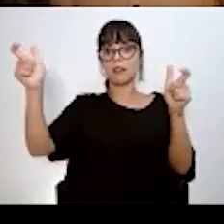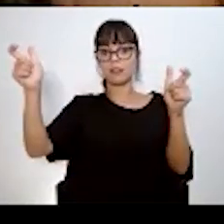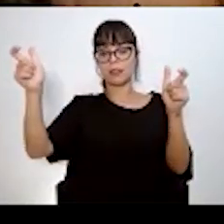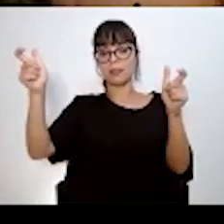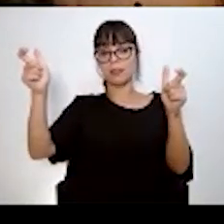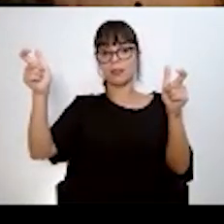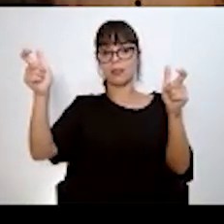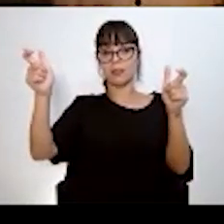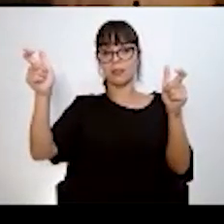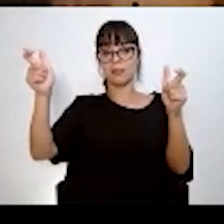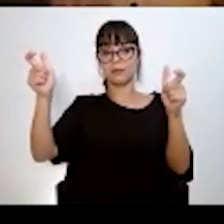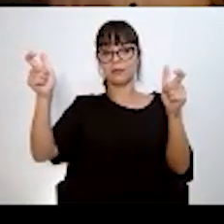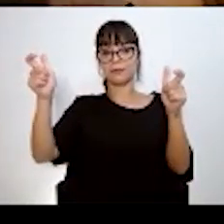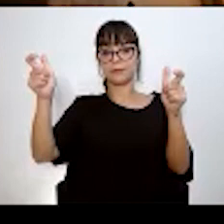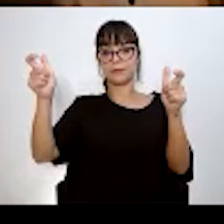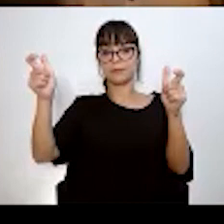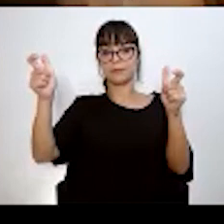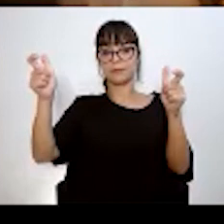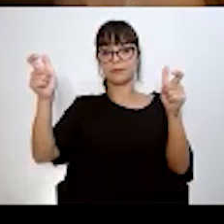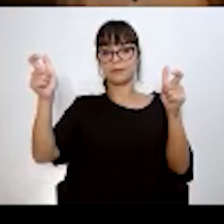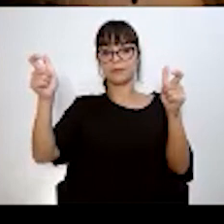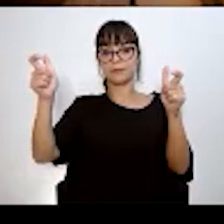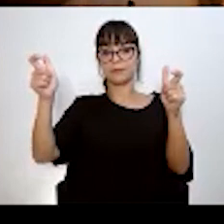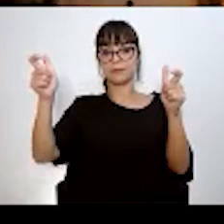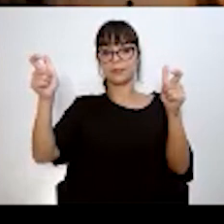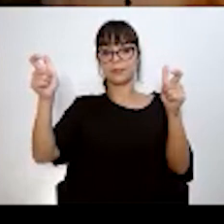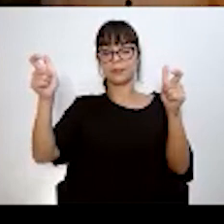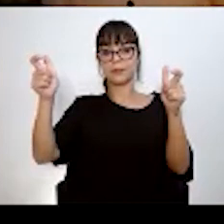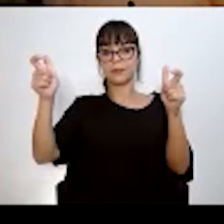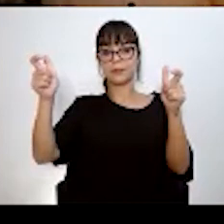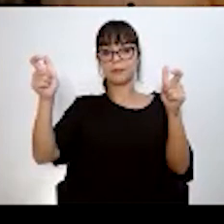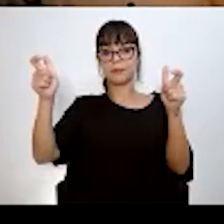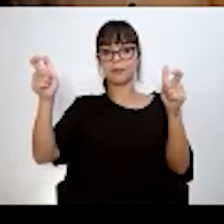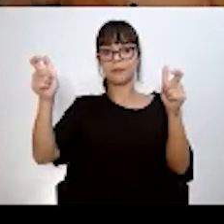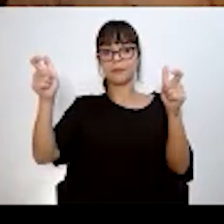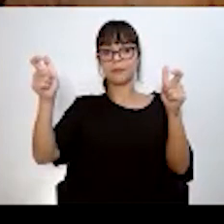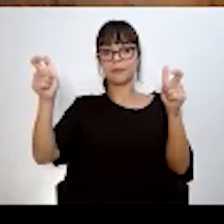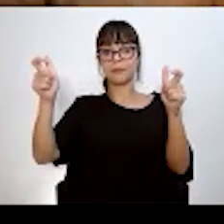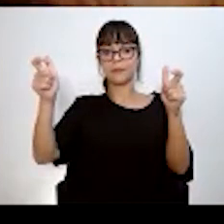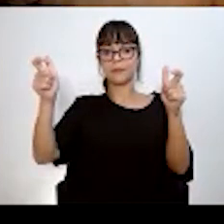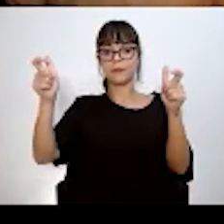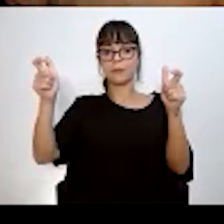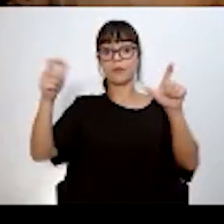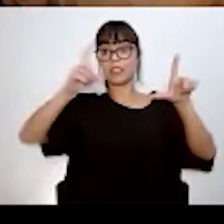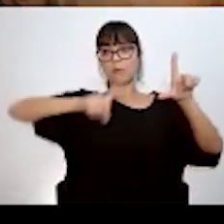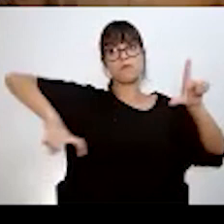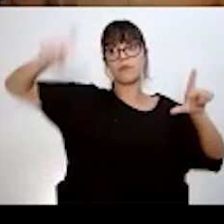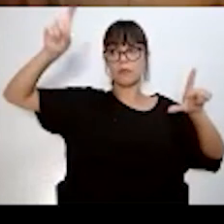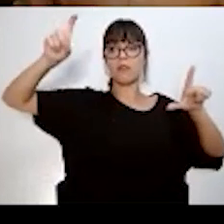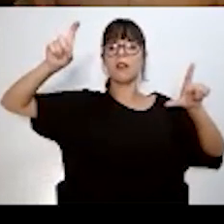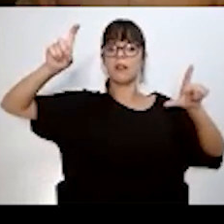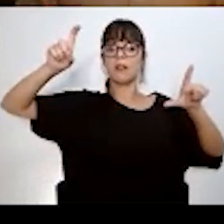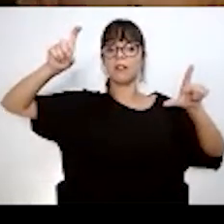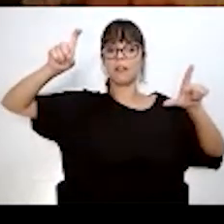que les estamos presentando, va por encima incluso de ese modelo de crecimiento continuo. Es un crecimiento, un boom demográfico